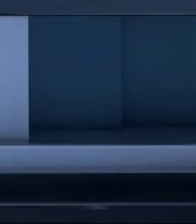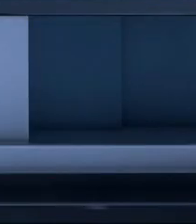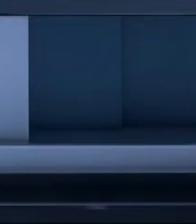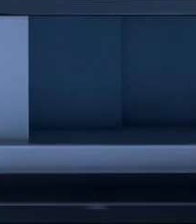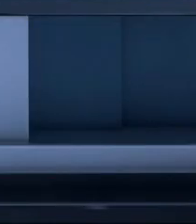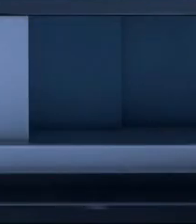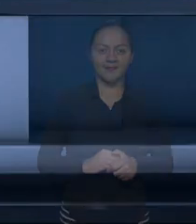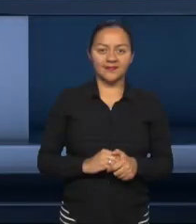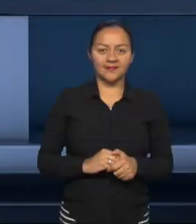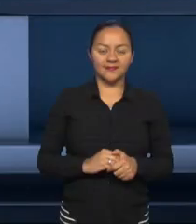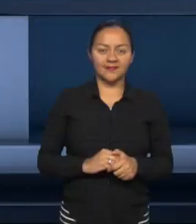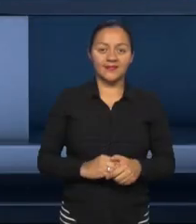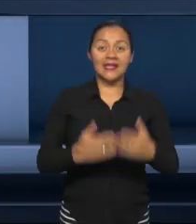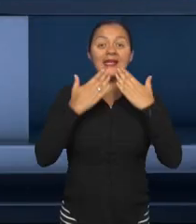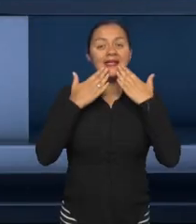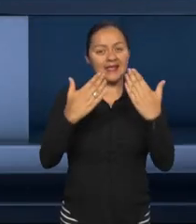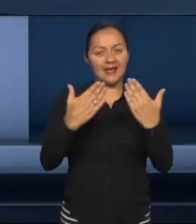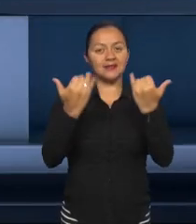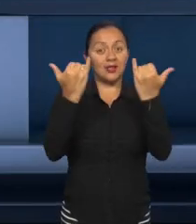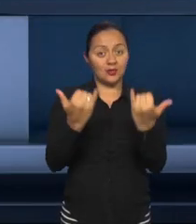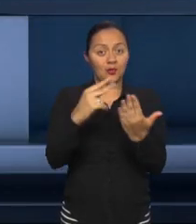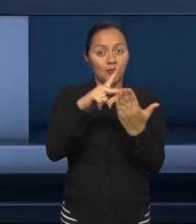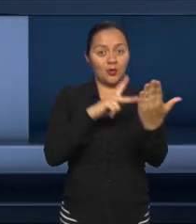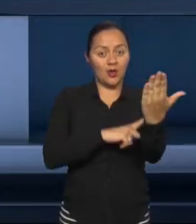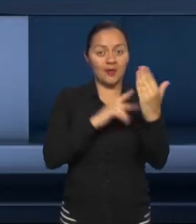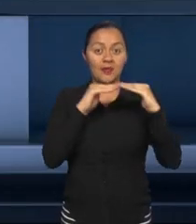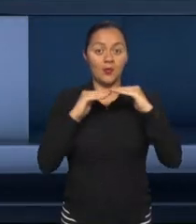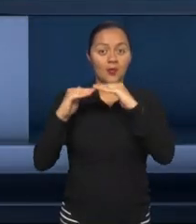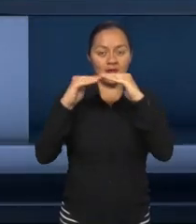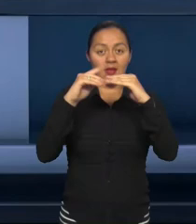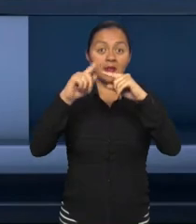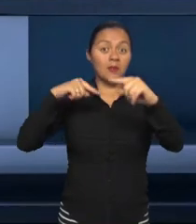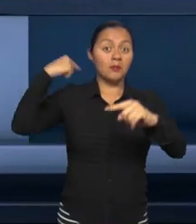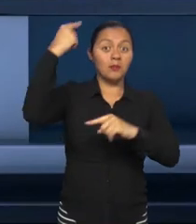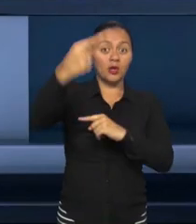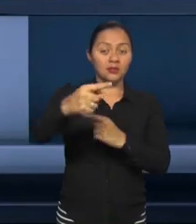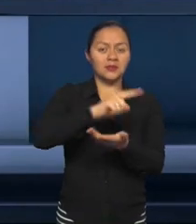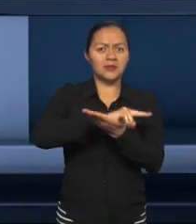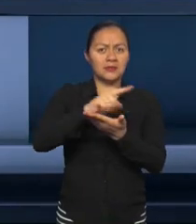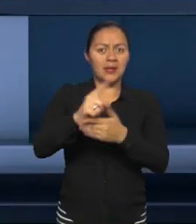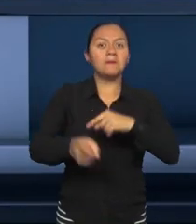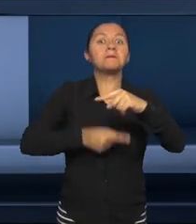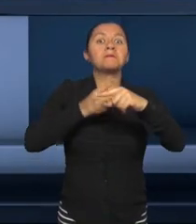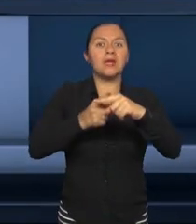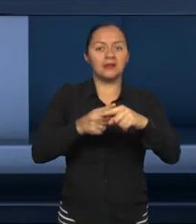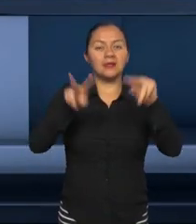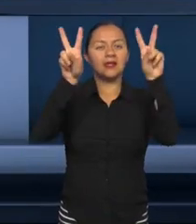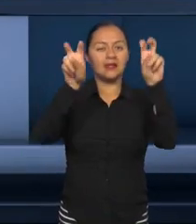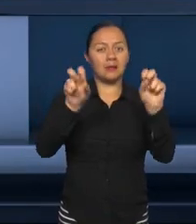Muchas gracias por ser parte de Construyendo Igualdad. La próxima semana continuaremos con novedosas temáticas que